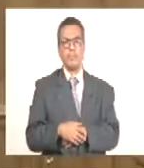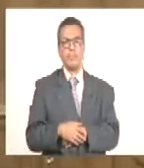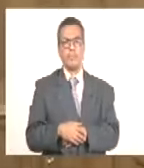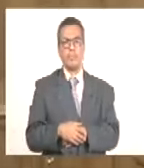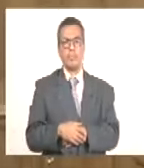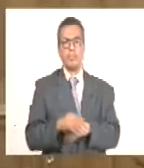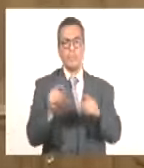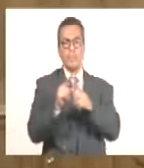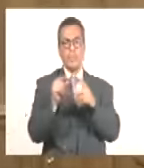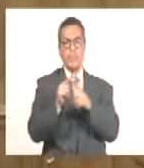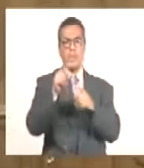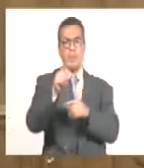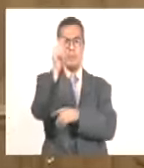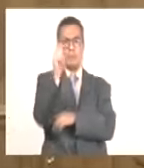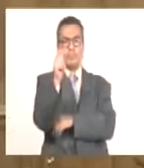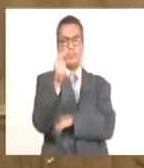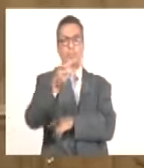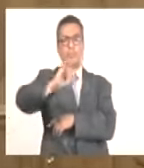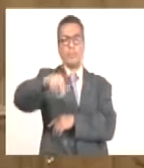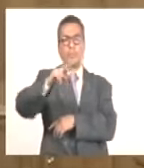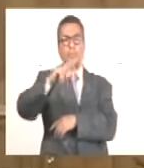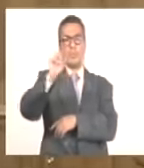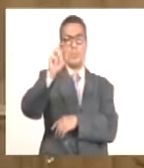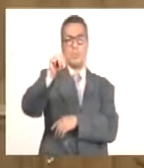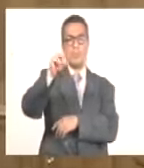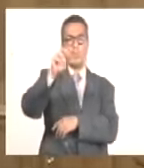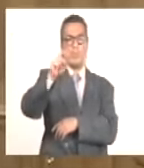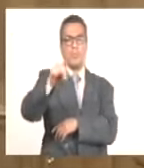Voy a dejar en el derecho de palabra al diputado Yolman Gudiño.